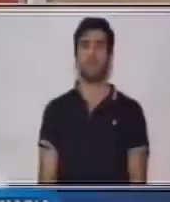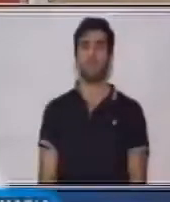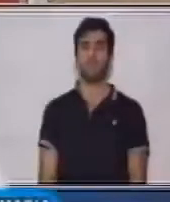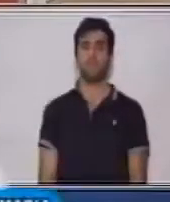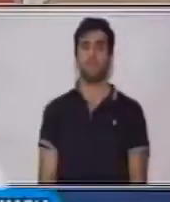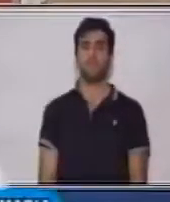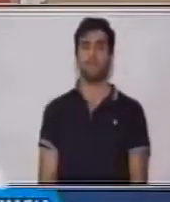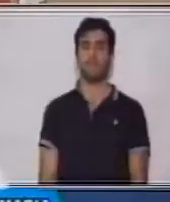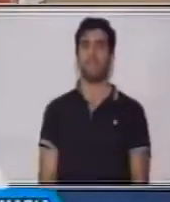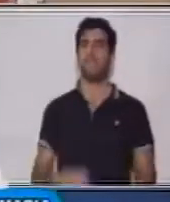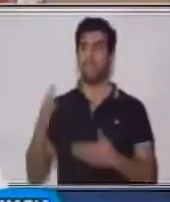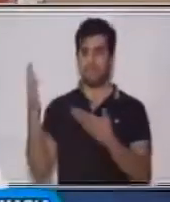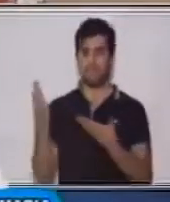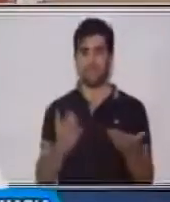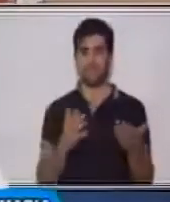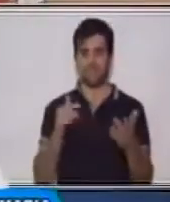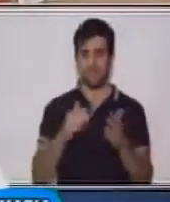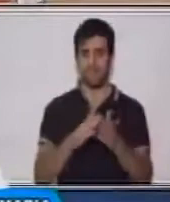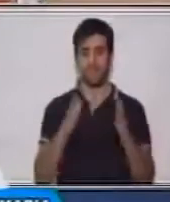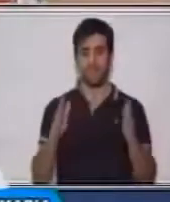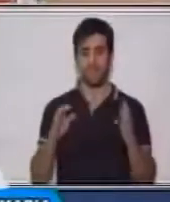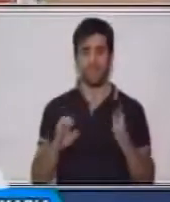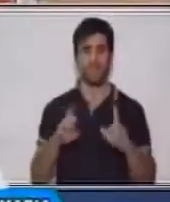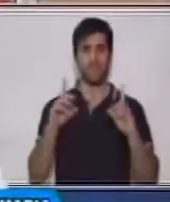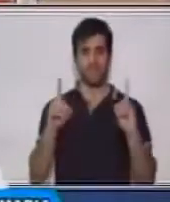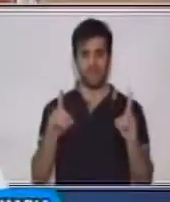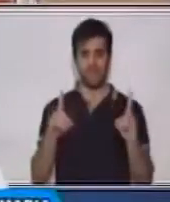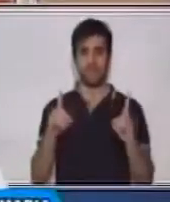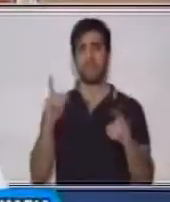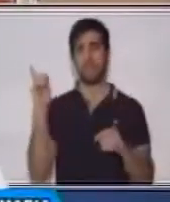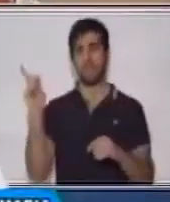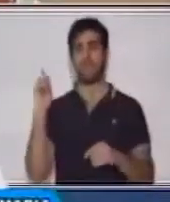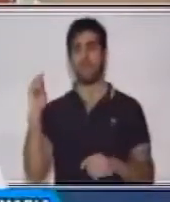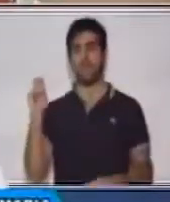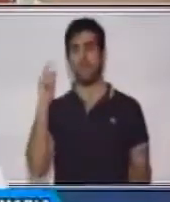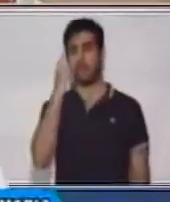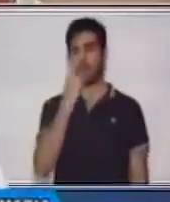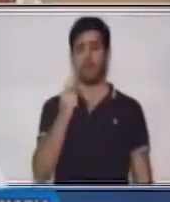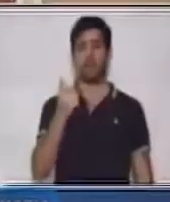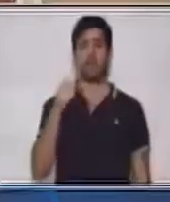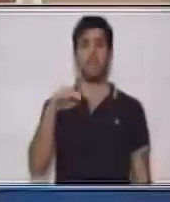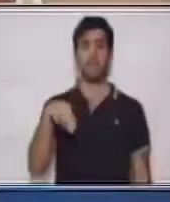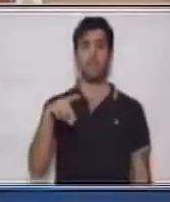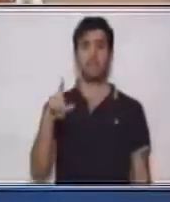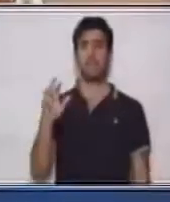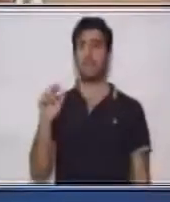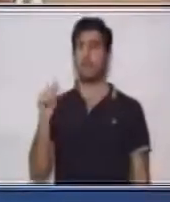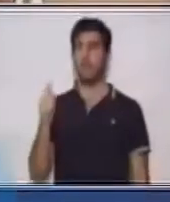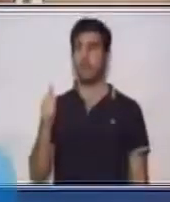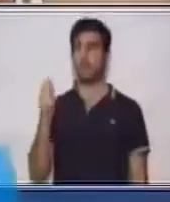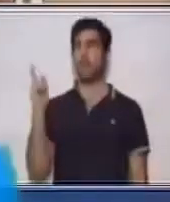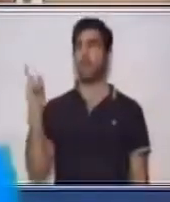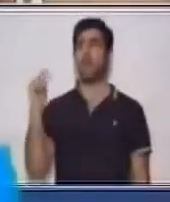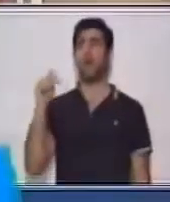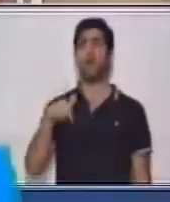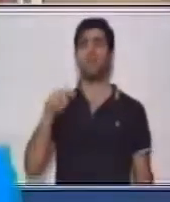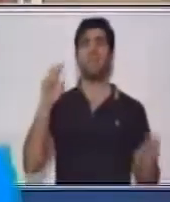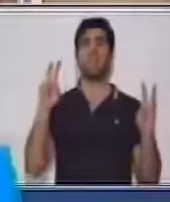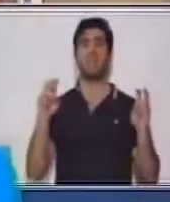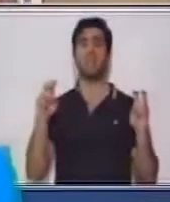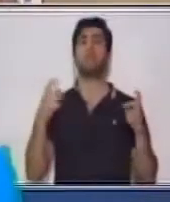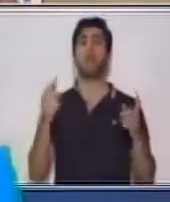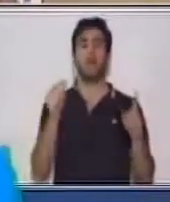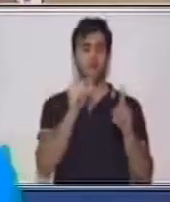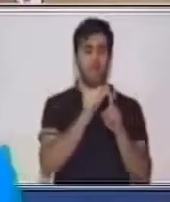Bienvenido a este espacio educativo. Aprendo en casa. Soy Sandra Páez y en esta oportunidad desarrollaremos el tema antónimos y